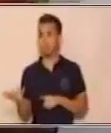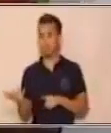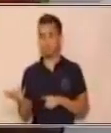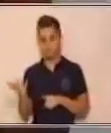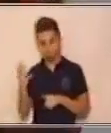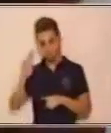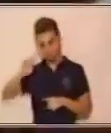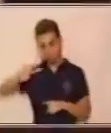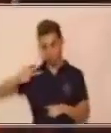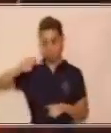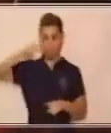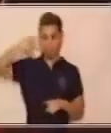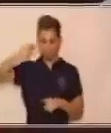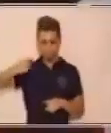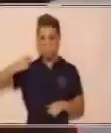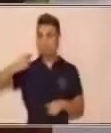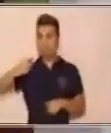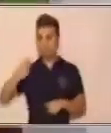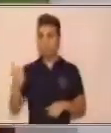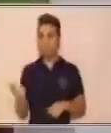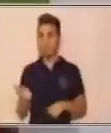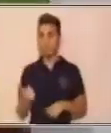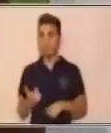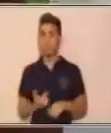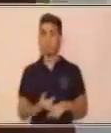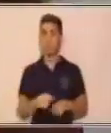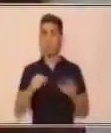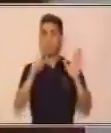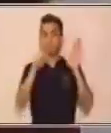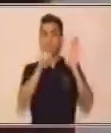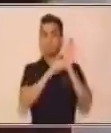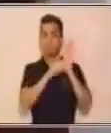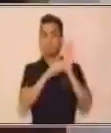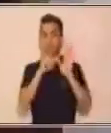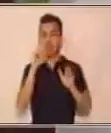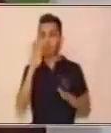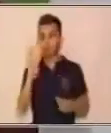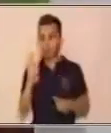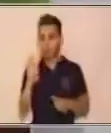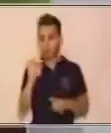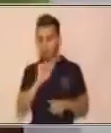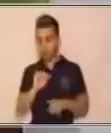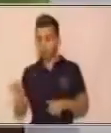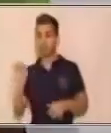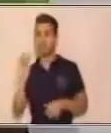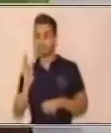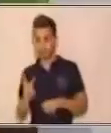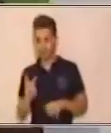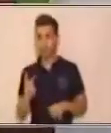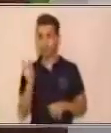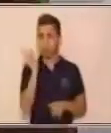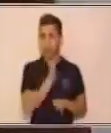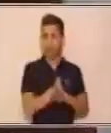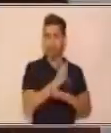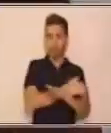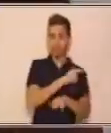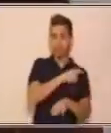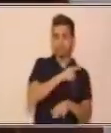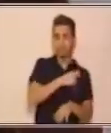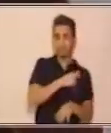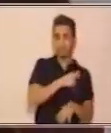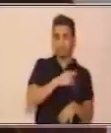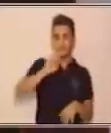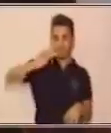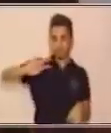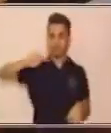¿Ya sabes? Sí, vamos a colocar la fracción inversa de menos 3/4, que